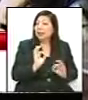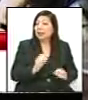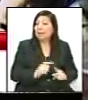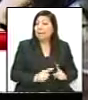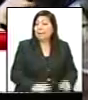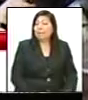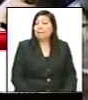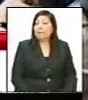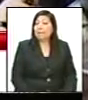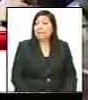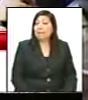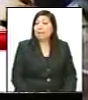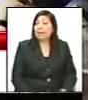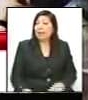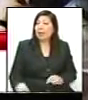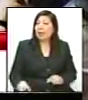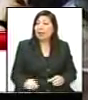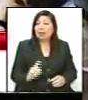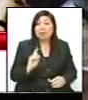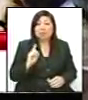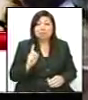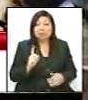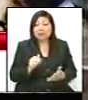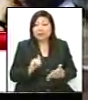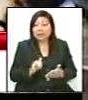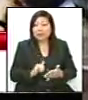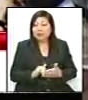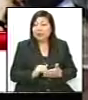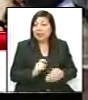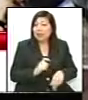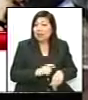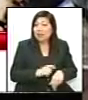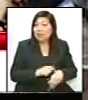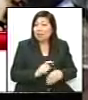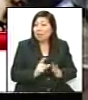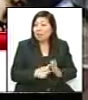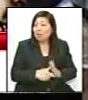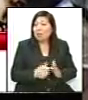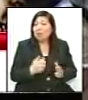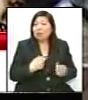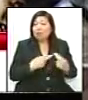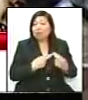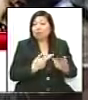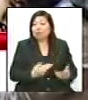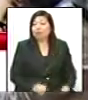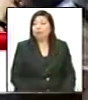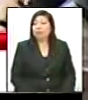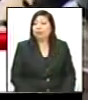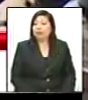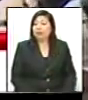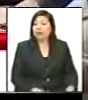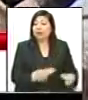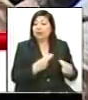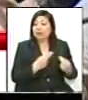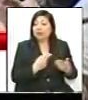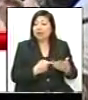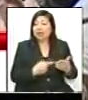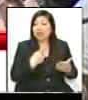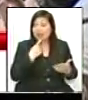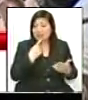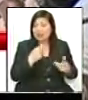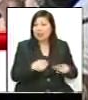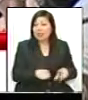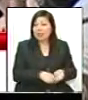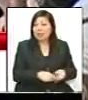la vez también haciendo caso de que la premura no es buena compañera de la responsabilidad. Entonces, eso para tomar